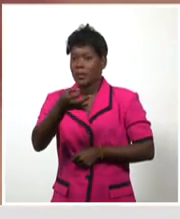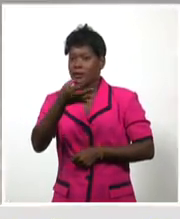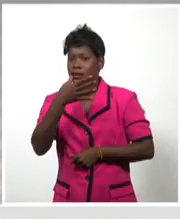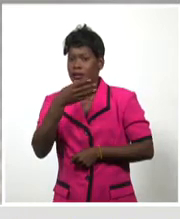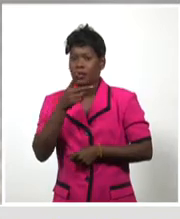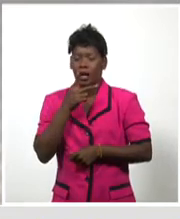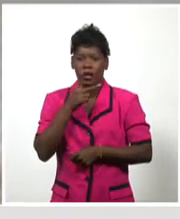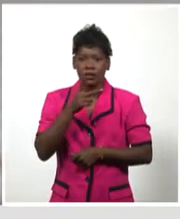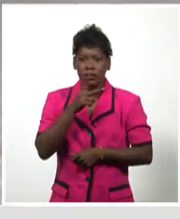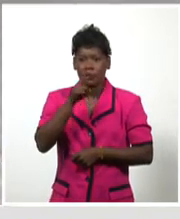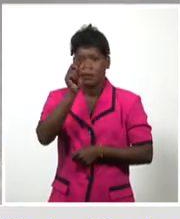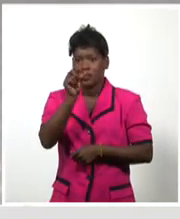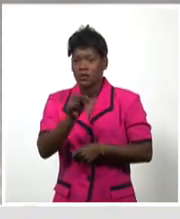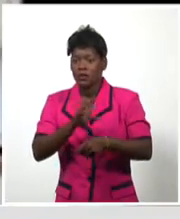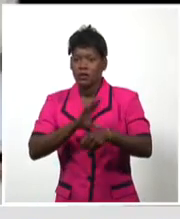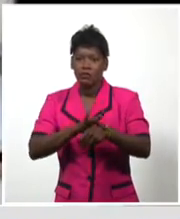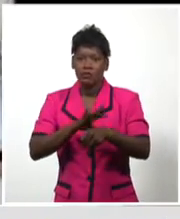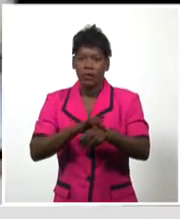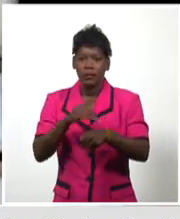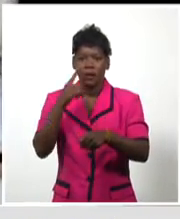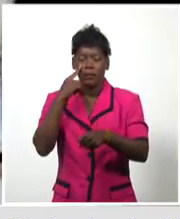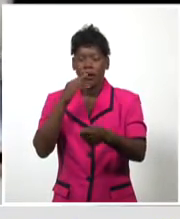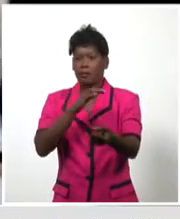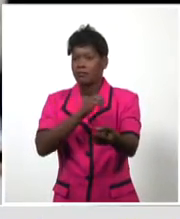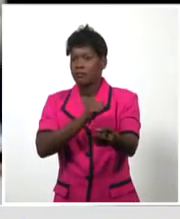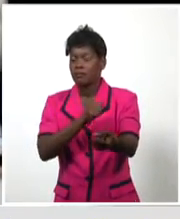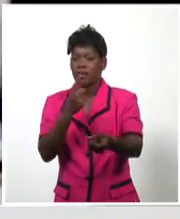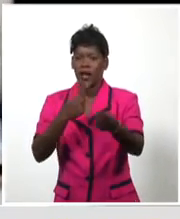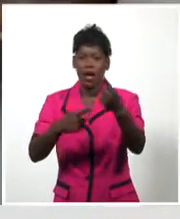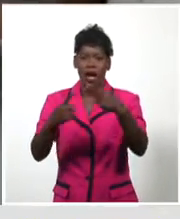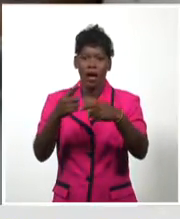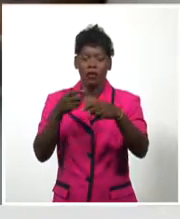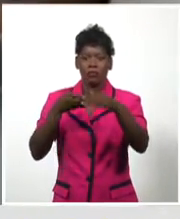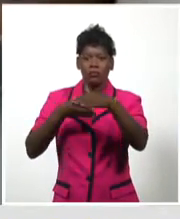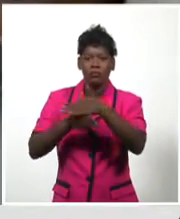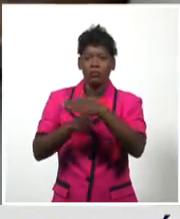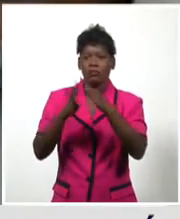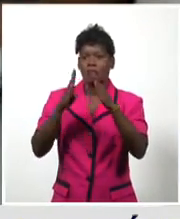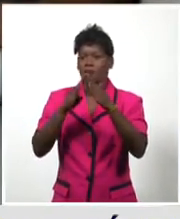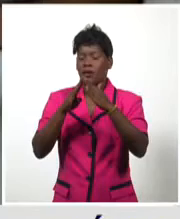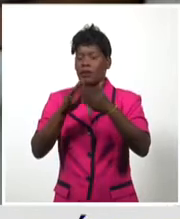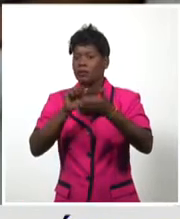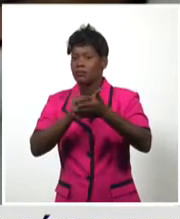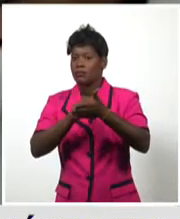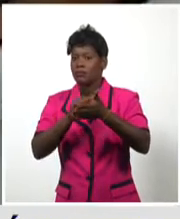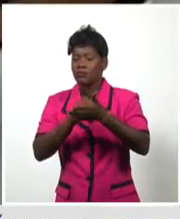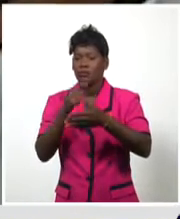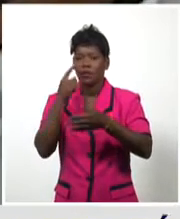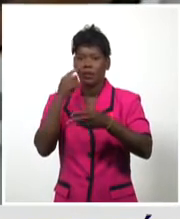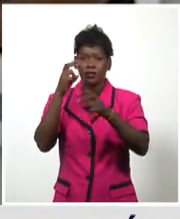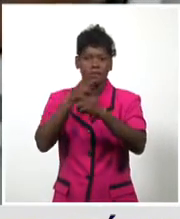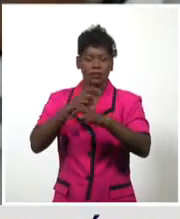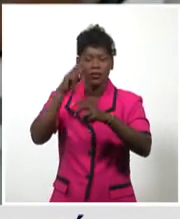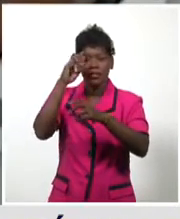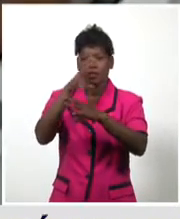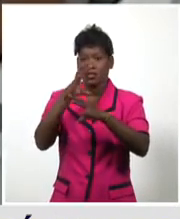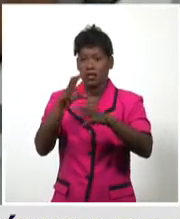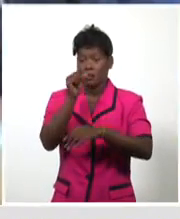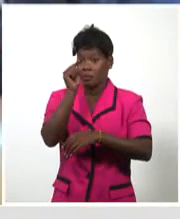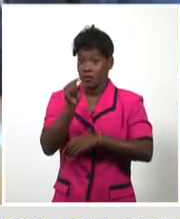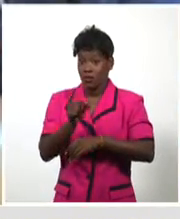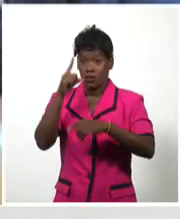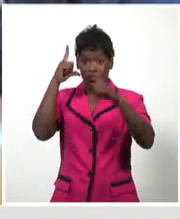ese lugar exacto para tomar el pulso o canalizar una puerta de entrada a la ciencia provista con la opción de vivir. Los enfermeros sonriendo